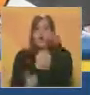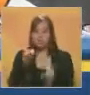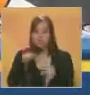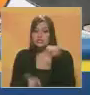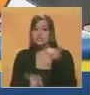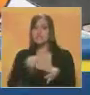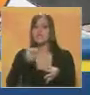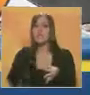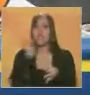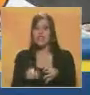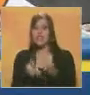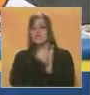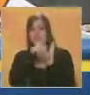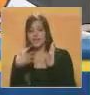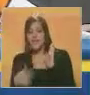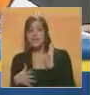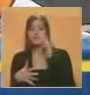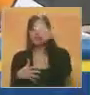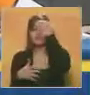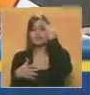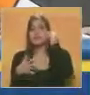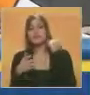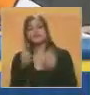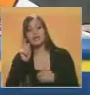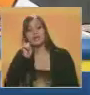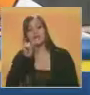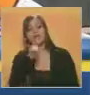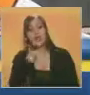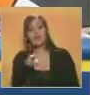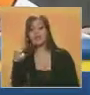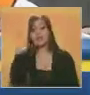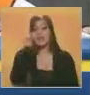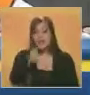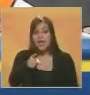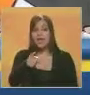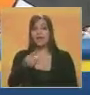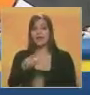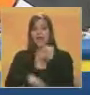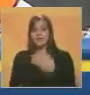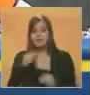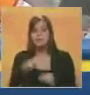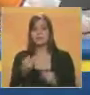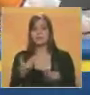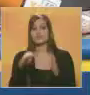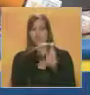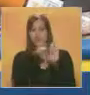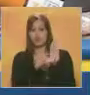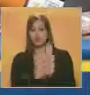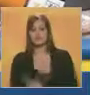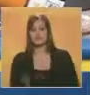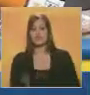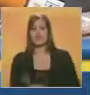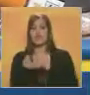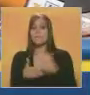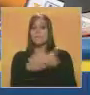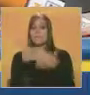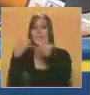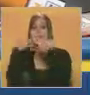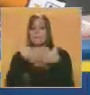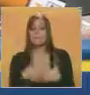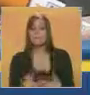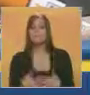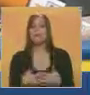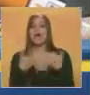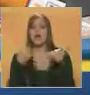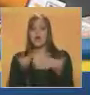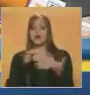como corresponde en un Estado de Derecho a los efectos de que el canal de noticias cumpla con las obligaciones que se han establecido. El mencionado procedimiento administrativo ha